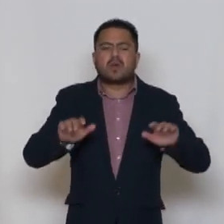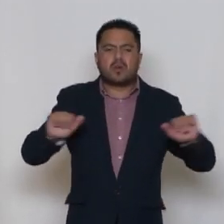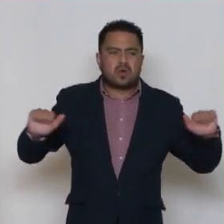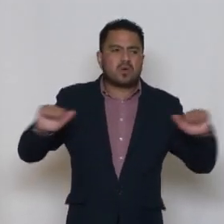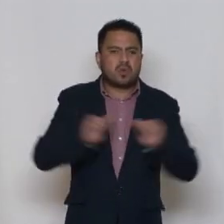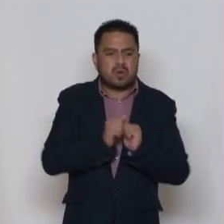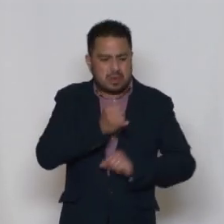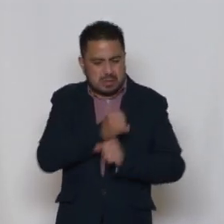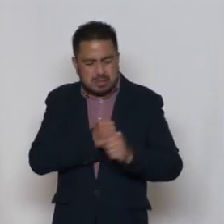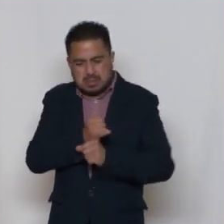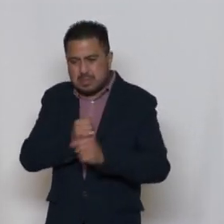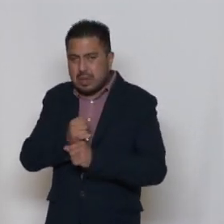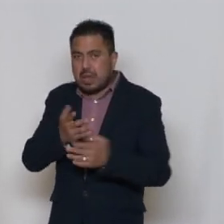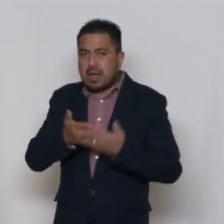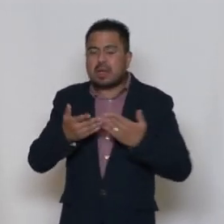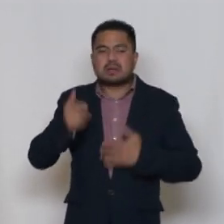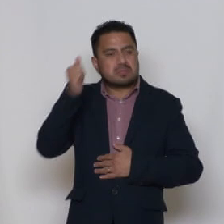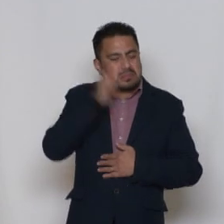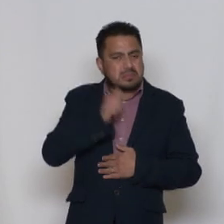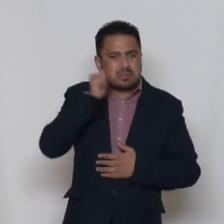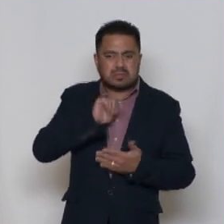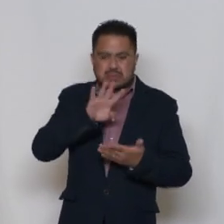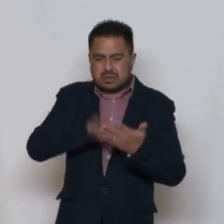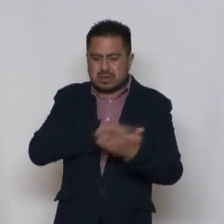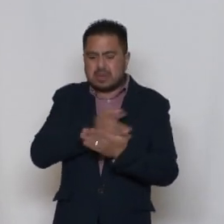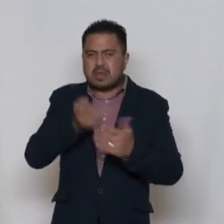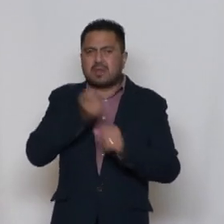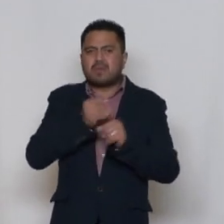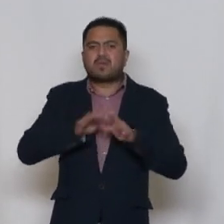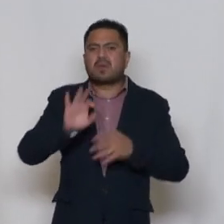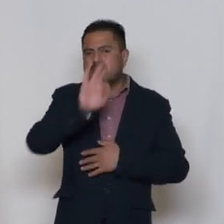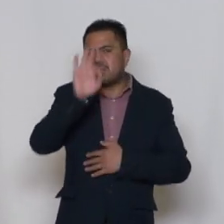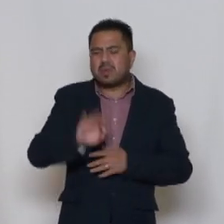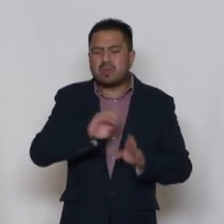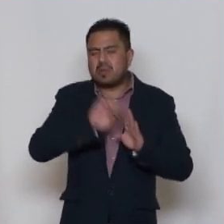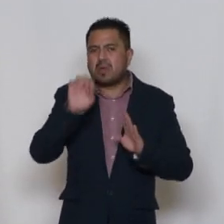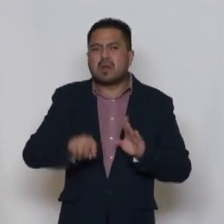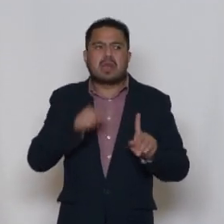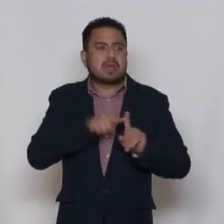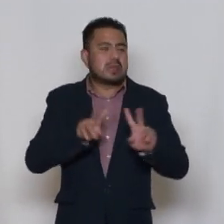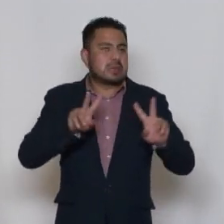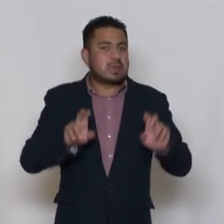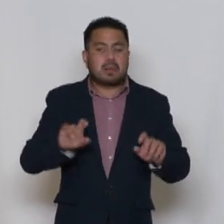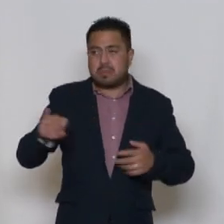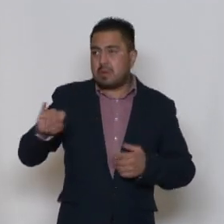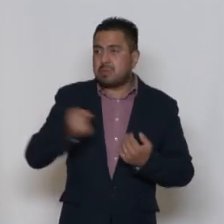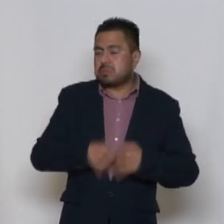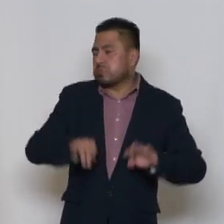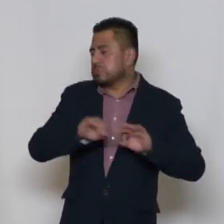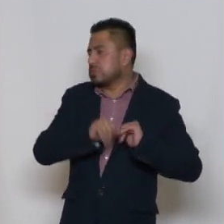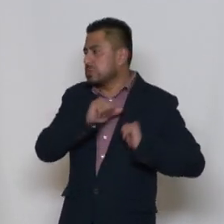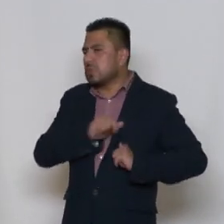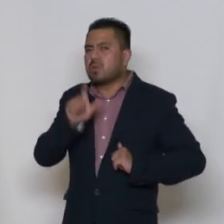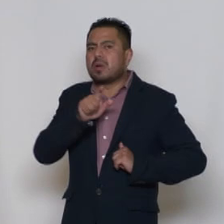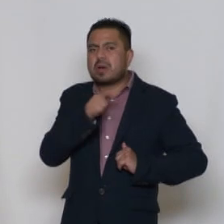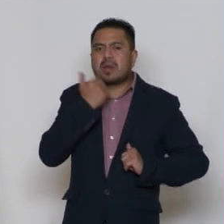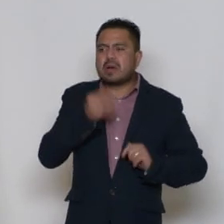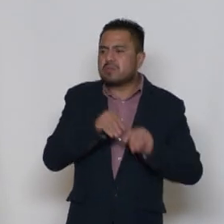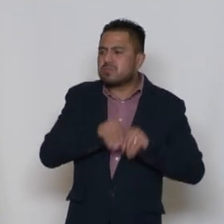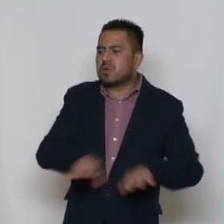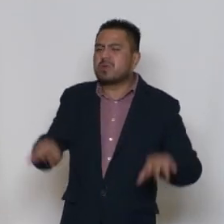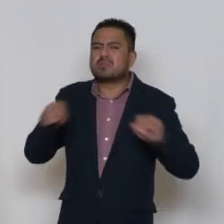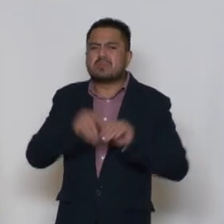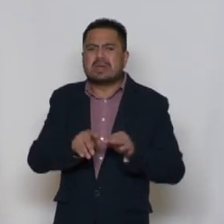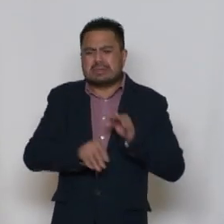alguna investigación. Entonces, siempre la estadística y los porcentajes, por ejemplo, son temas muy, muy importantes cuando quieres divulgar y dar